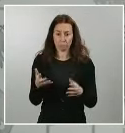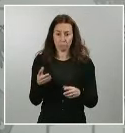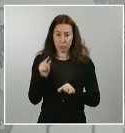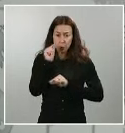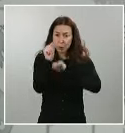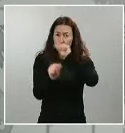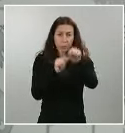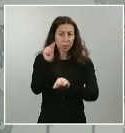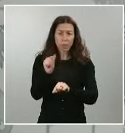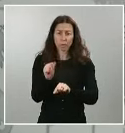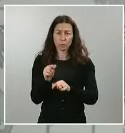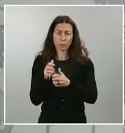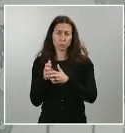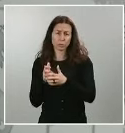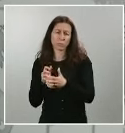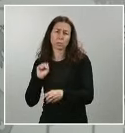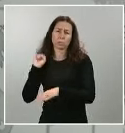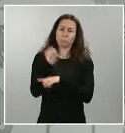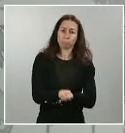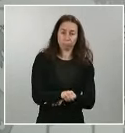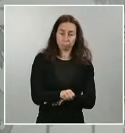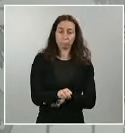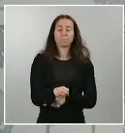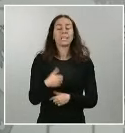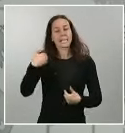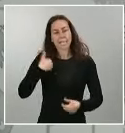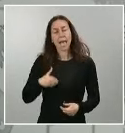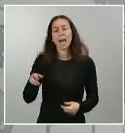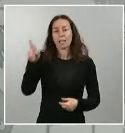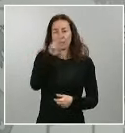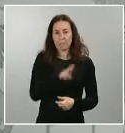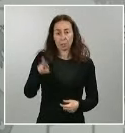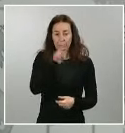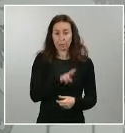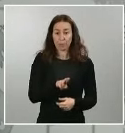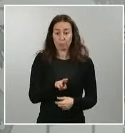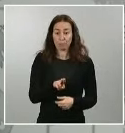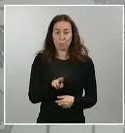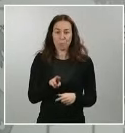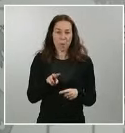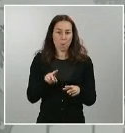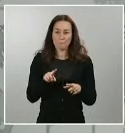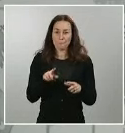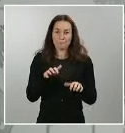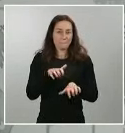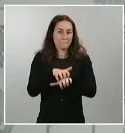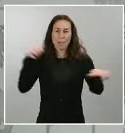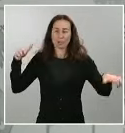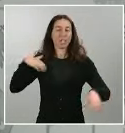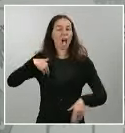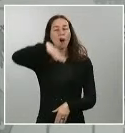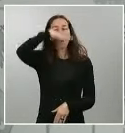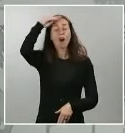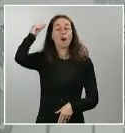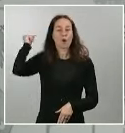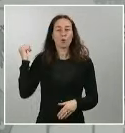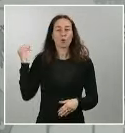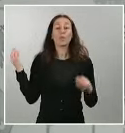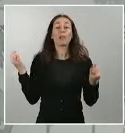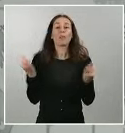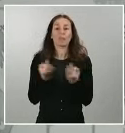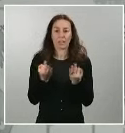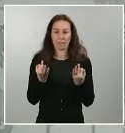A fuerza de repetirlo, todos habíamos olvidado algo que hoy resulta particularmente evidente, y es que el mundo se